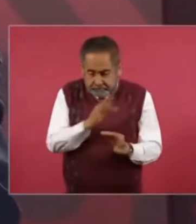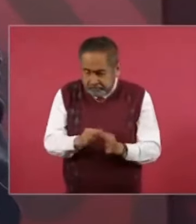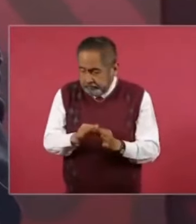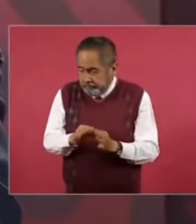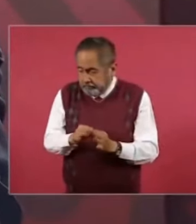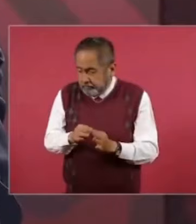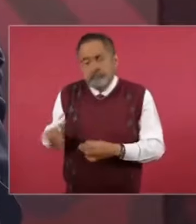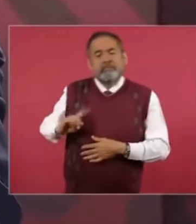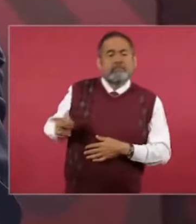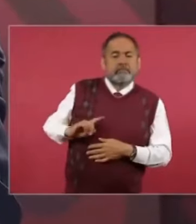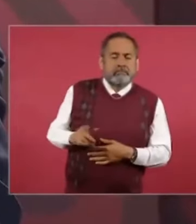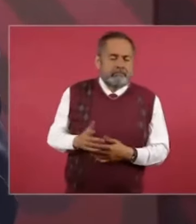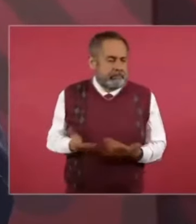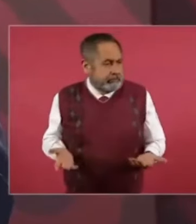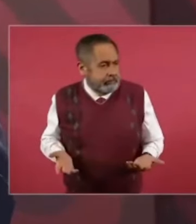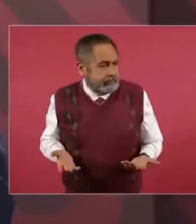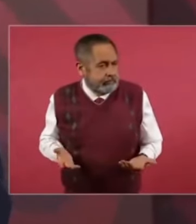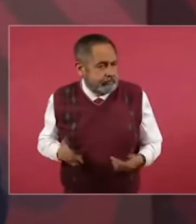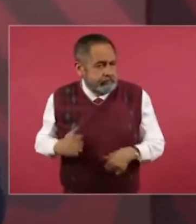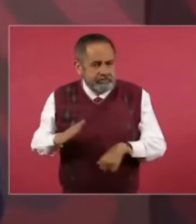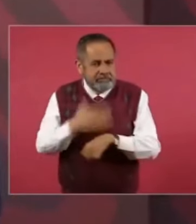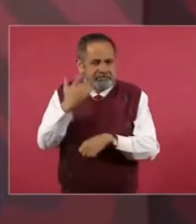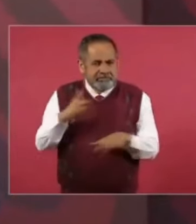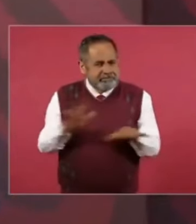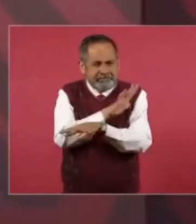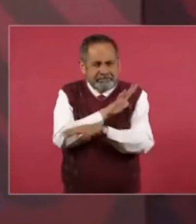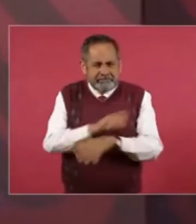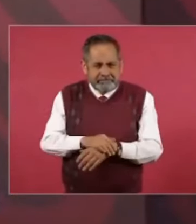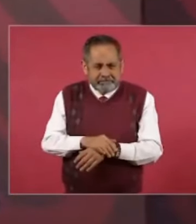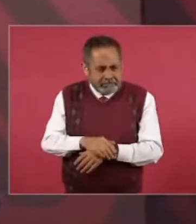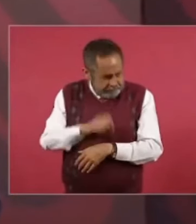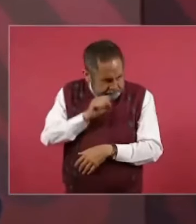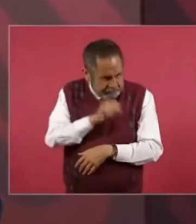elecciones, ¿por qué ahora